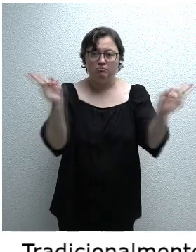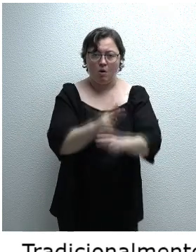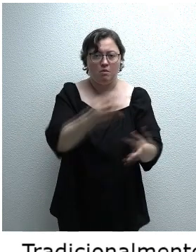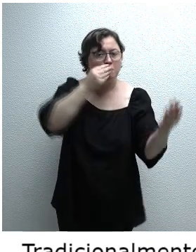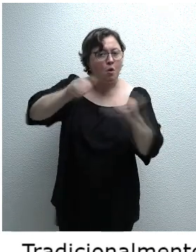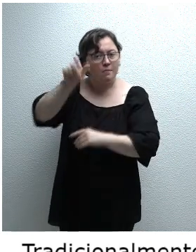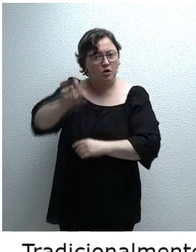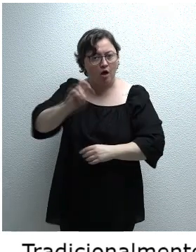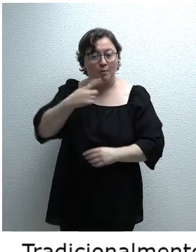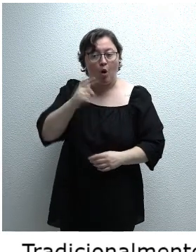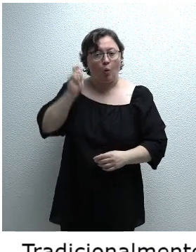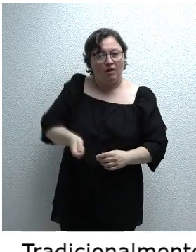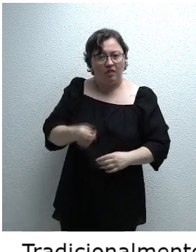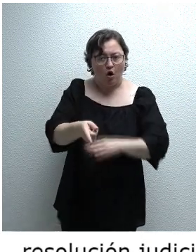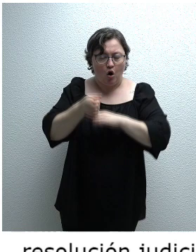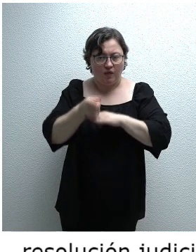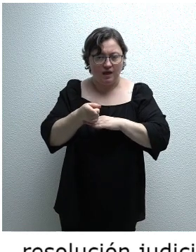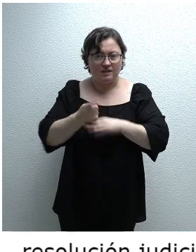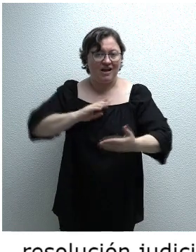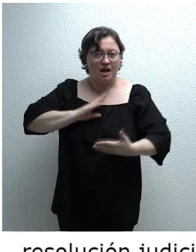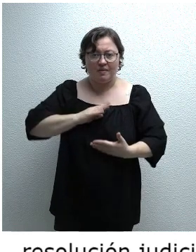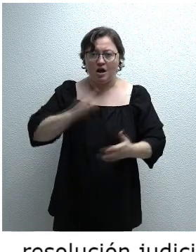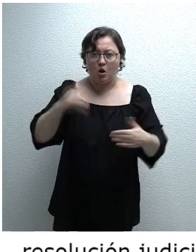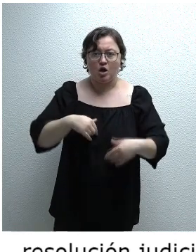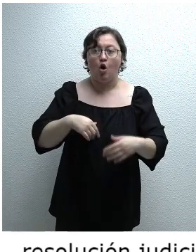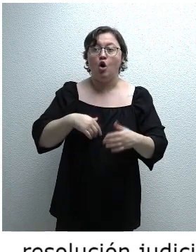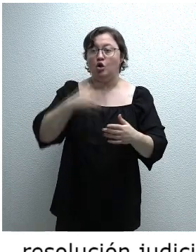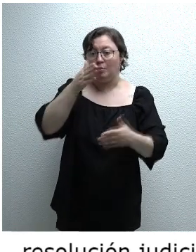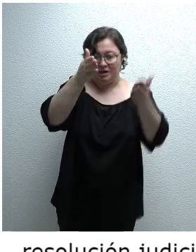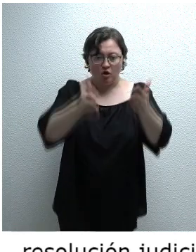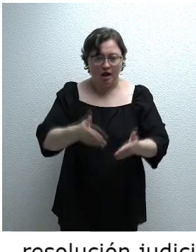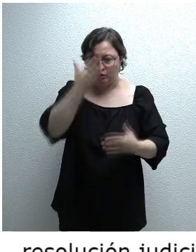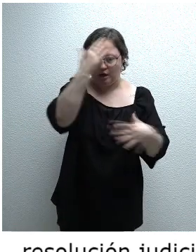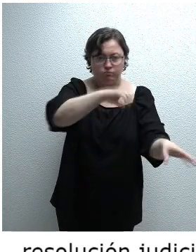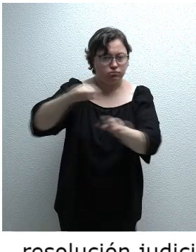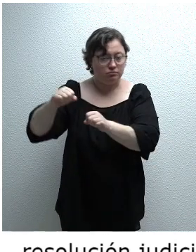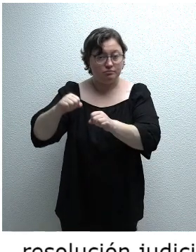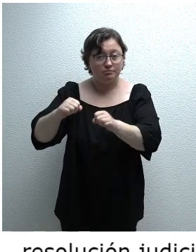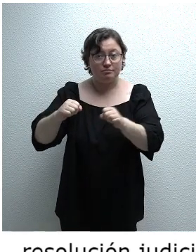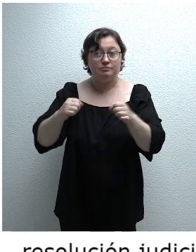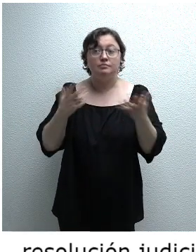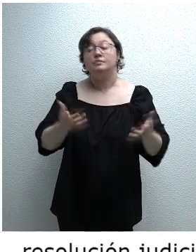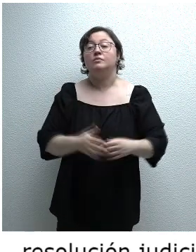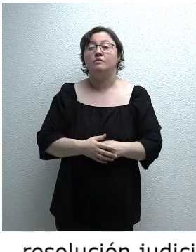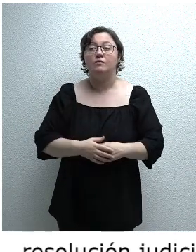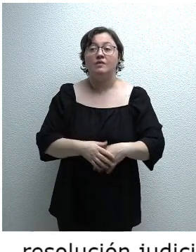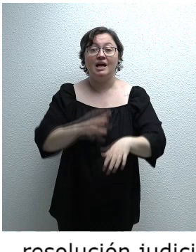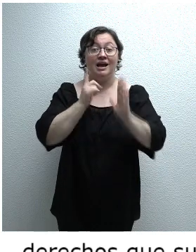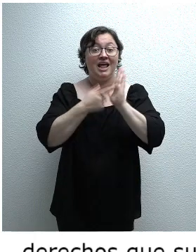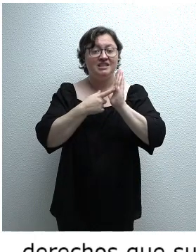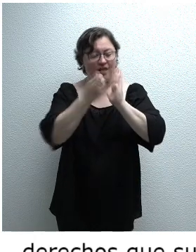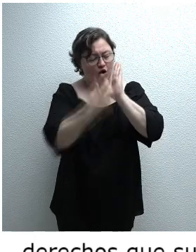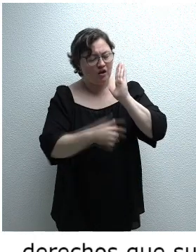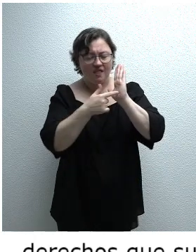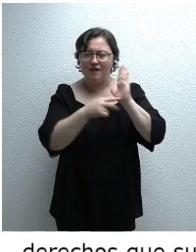la resolución judicial de incapacitación o de modificación de la persona. Ya la legislación asume